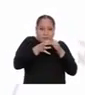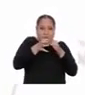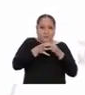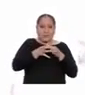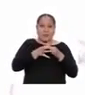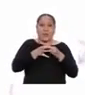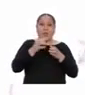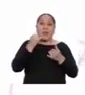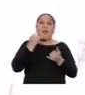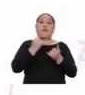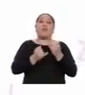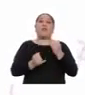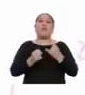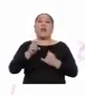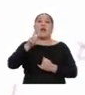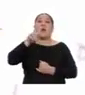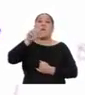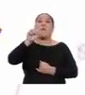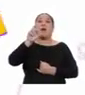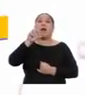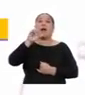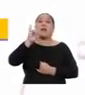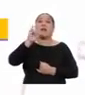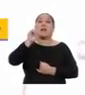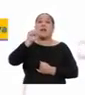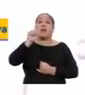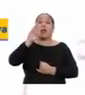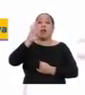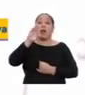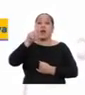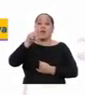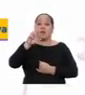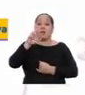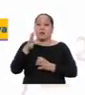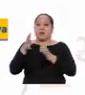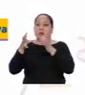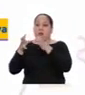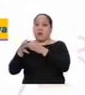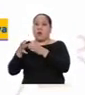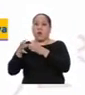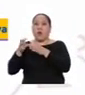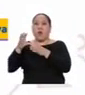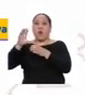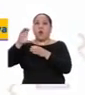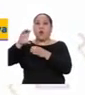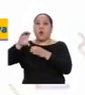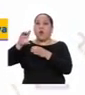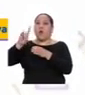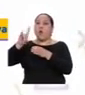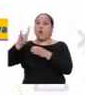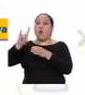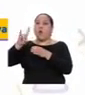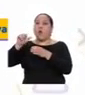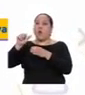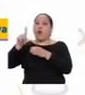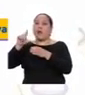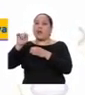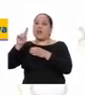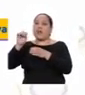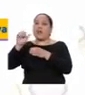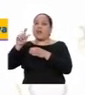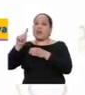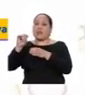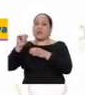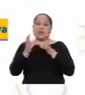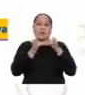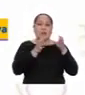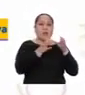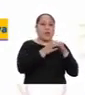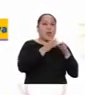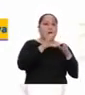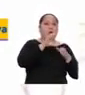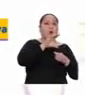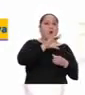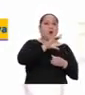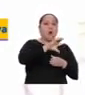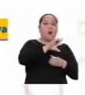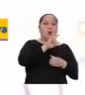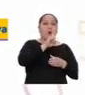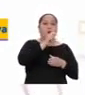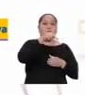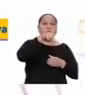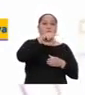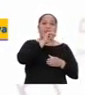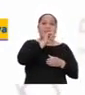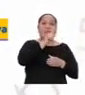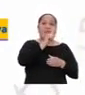la variable de estudio que son cualitativas y cuantitativas. Las variables cuantitativas se